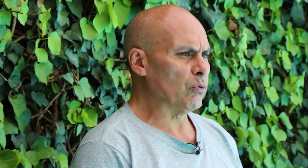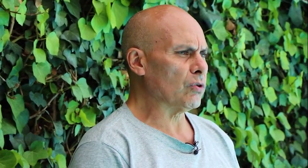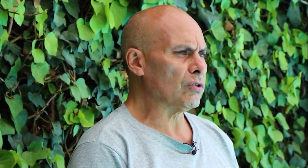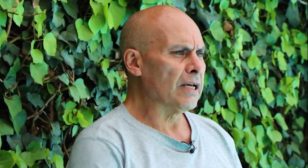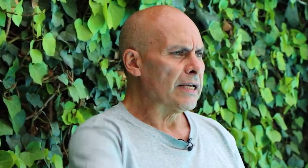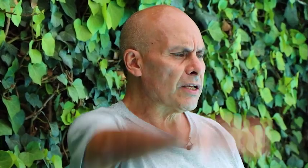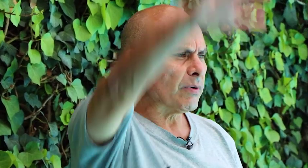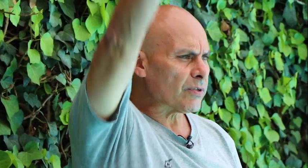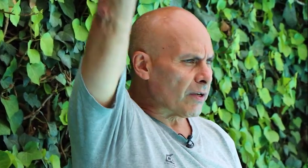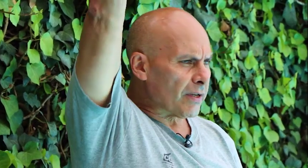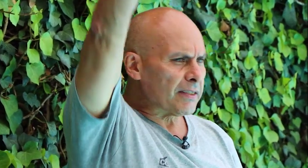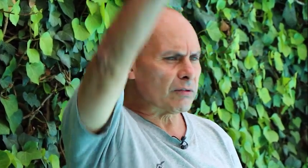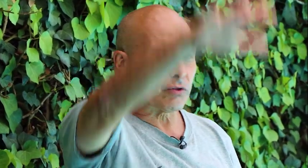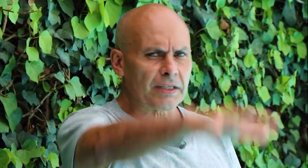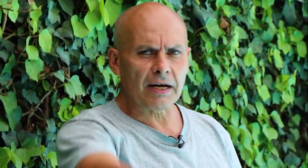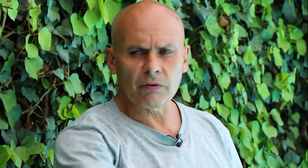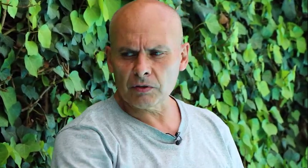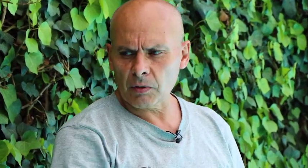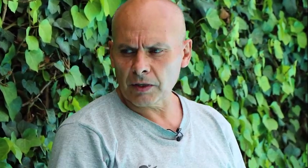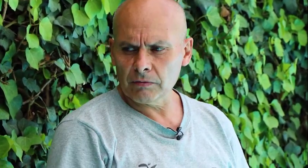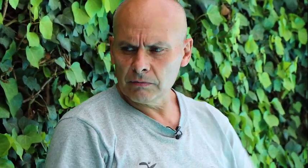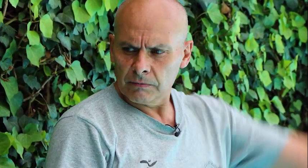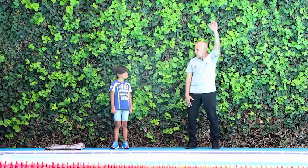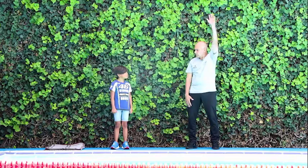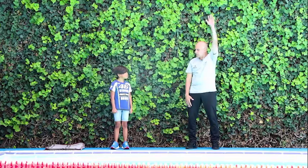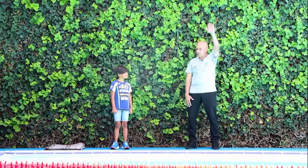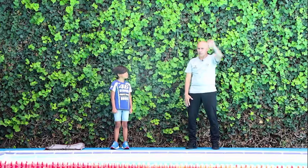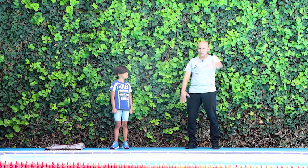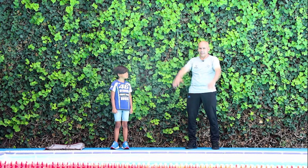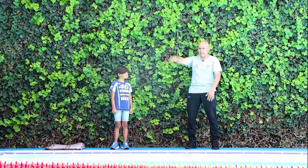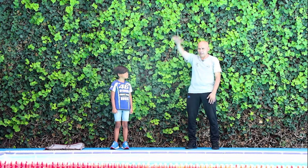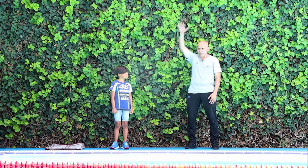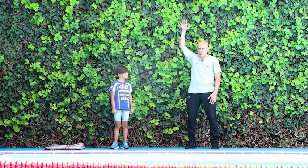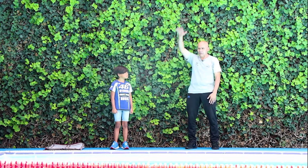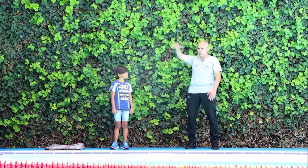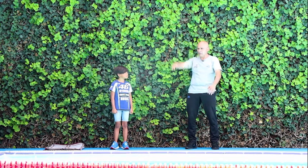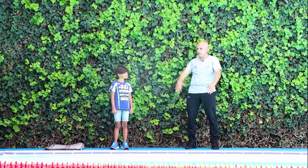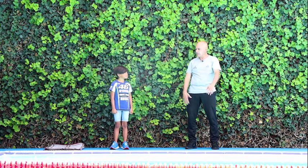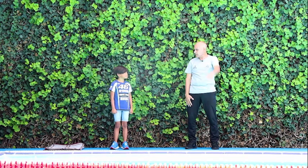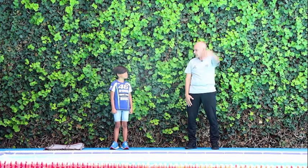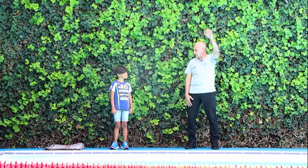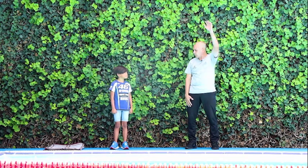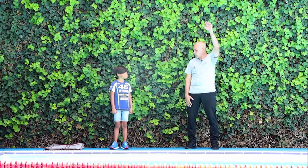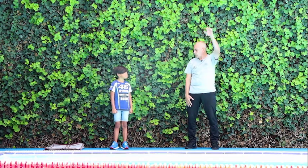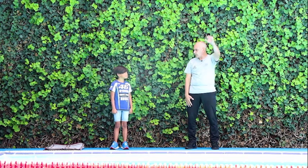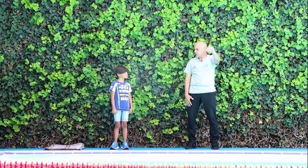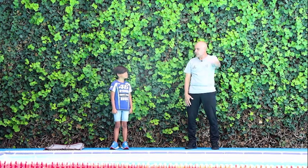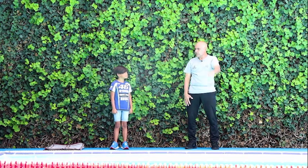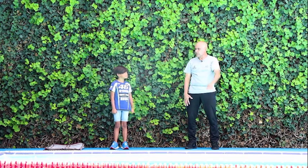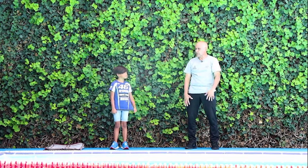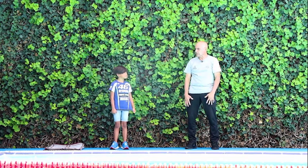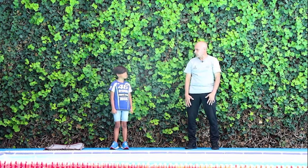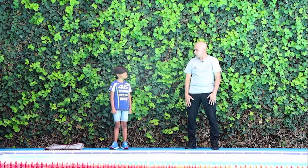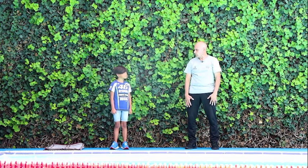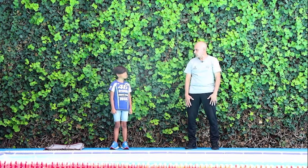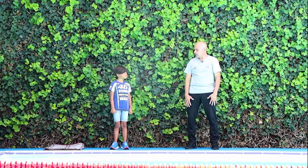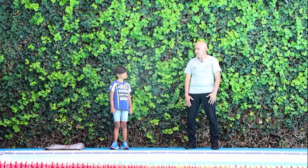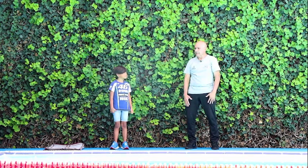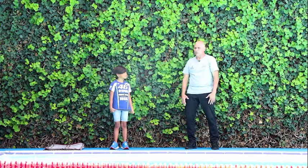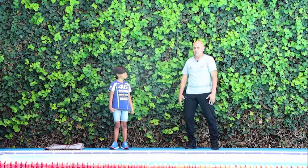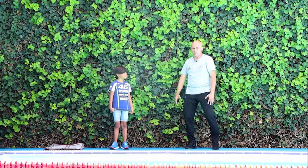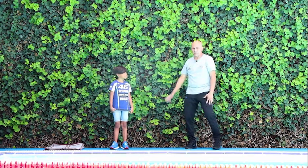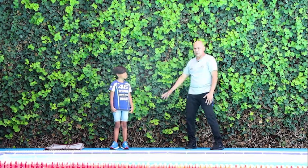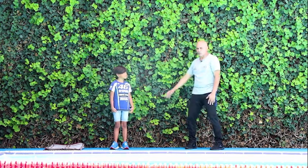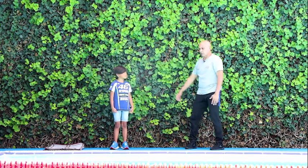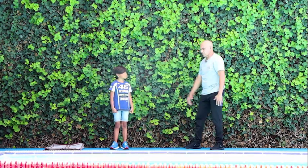cuáles seis puntos, y vamos a elevar nuestras manos alternando diez veces cada una. Y descansamos,